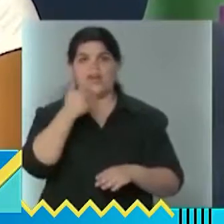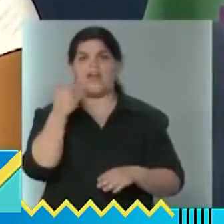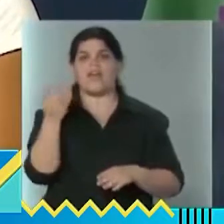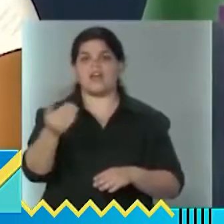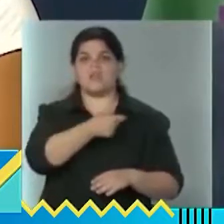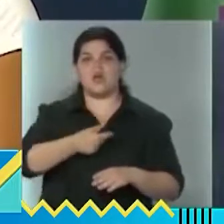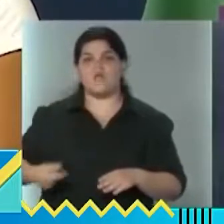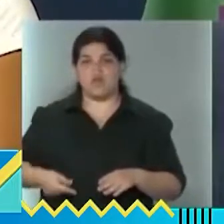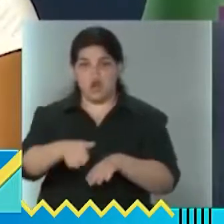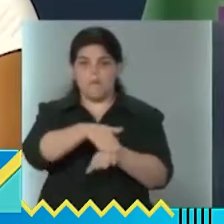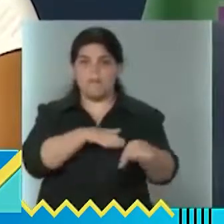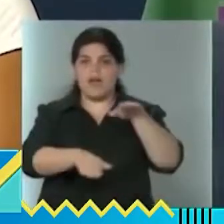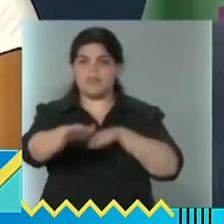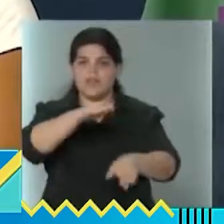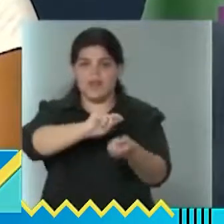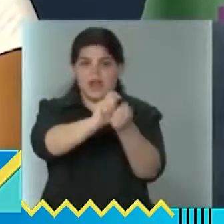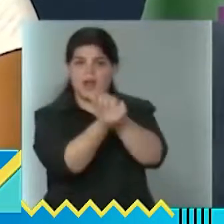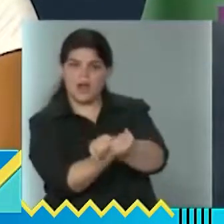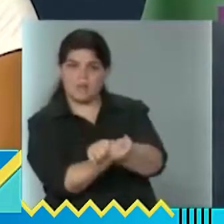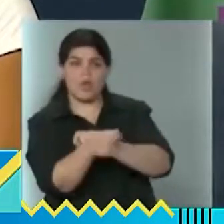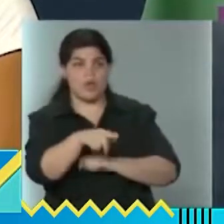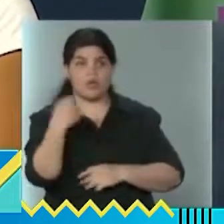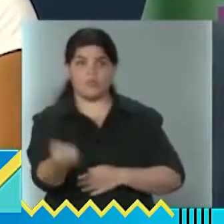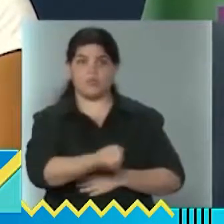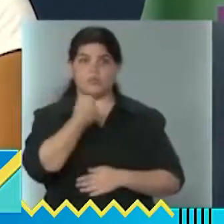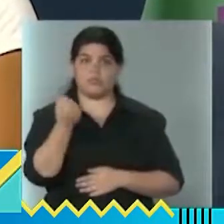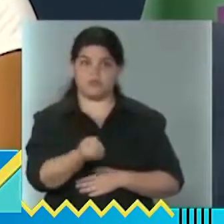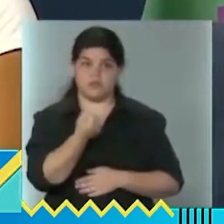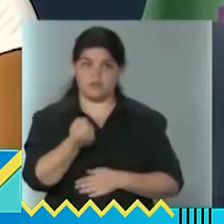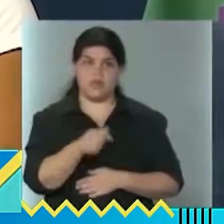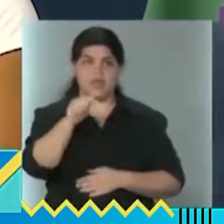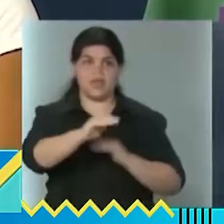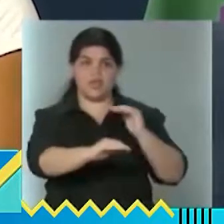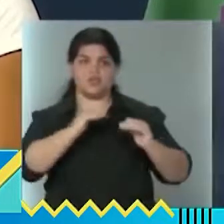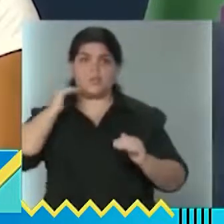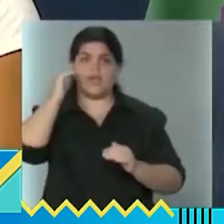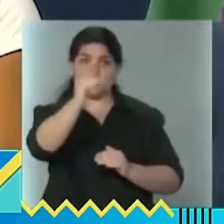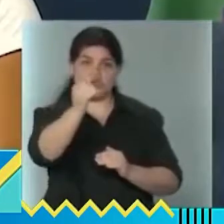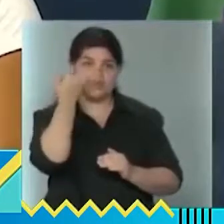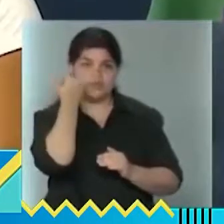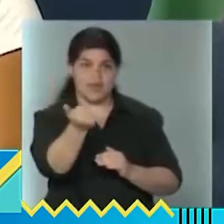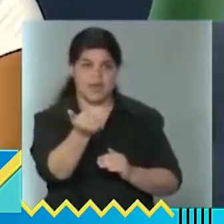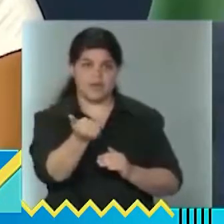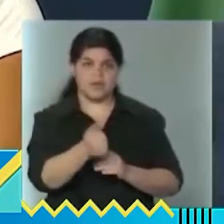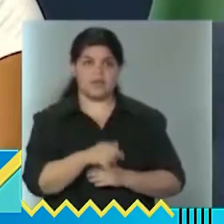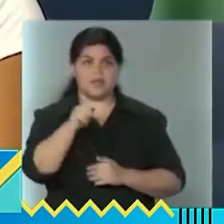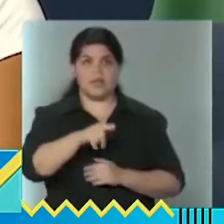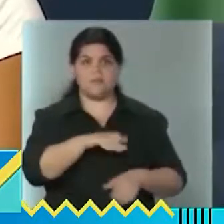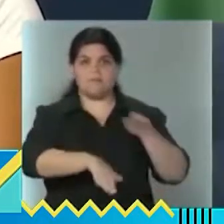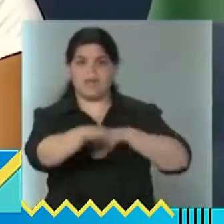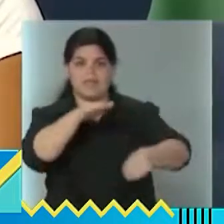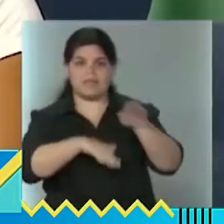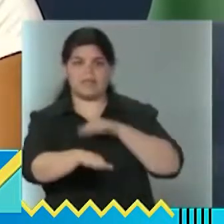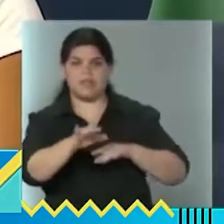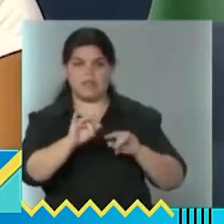que es fundamental, la fidelidad de la pisada. Y bueno, ella está en una categoría superior y ya con los patines que tenía era como un